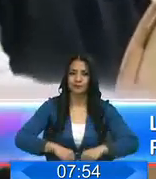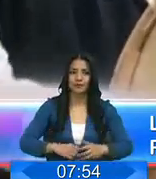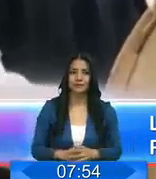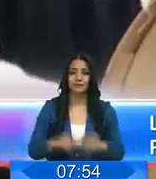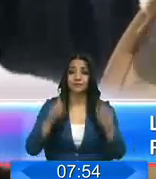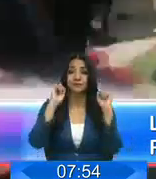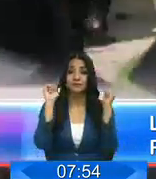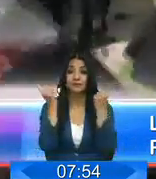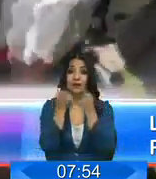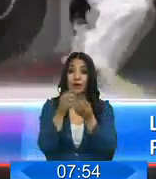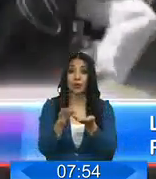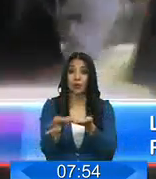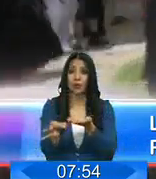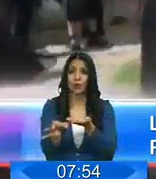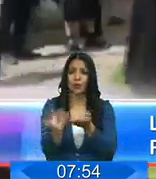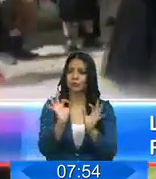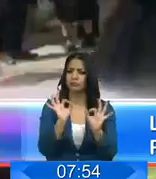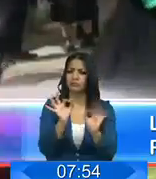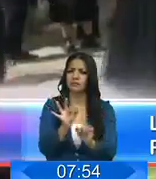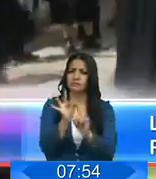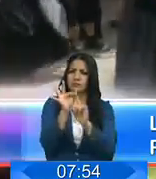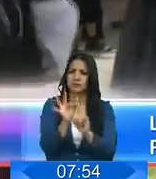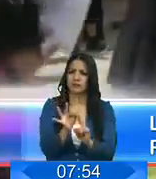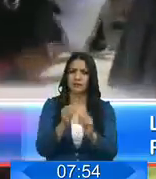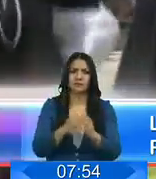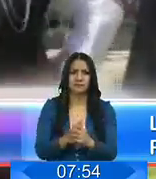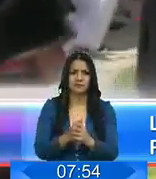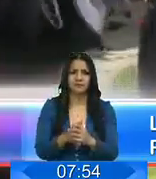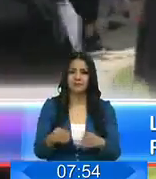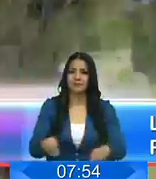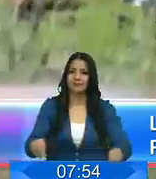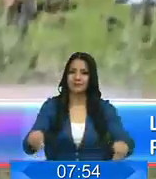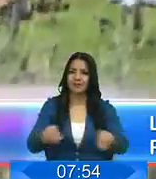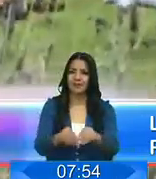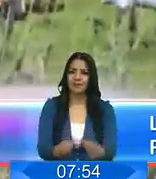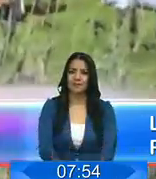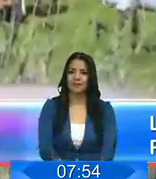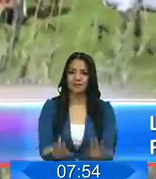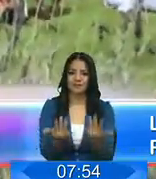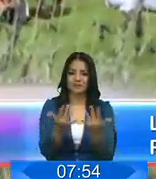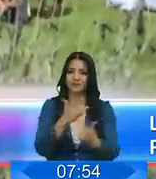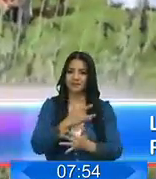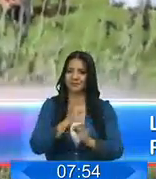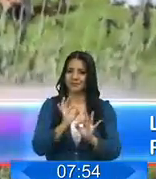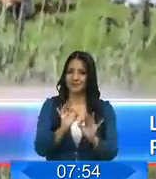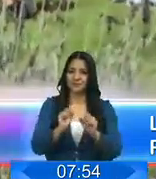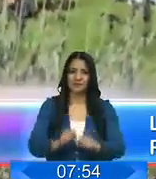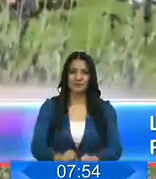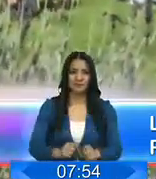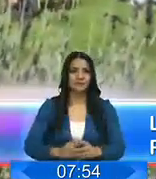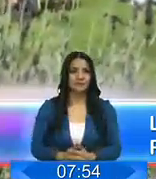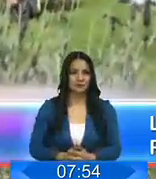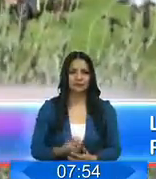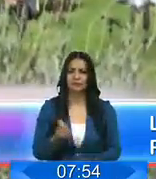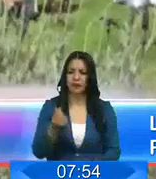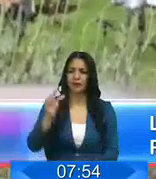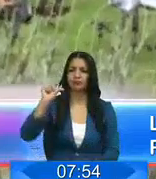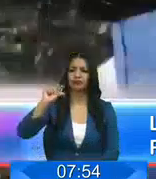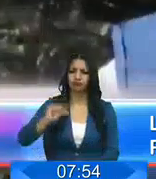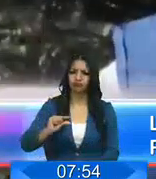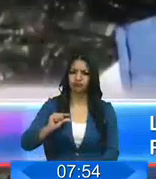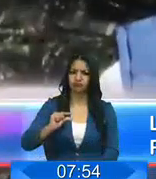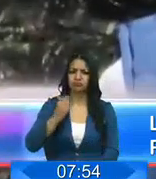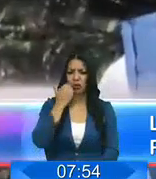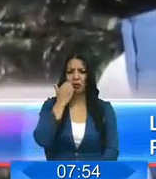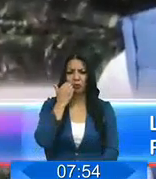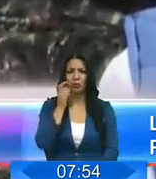es considerado un lugar milenario en donde la madre tierra brinda todo para pasarla bien. Es un costo bien bajo, bien cómodo para que